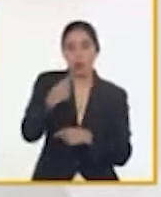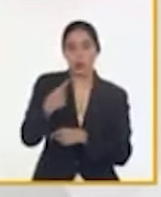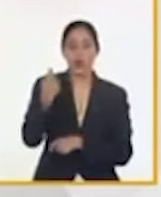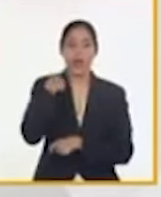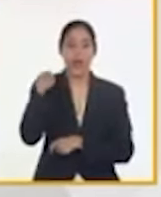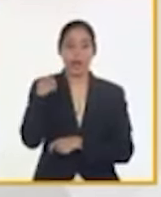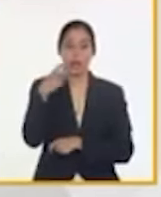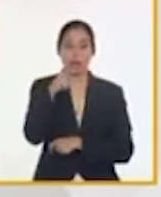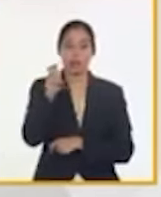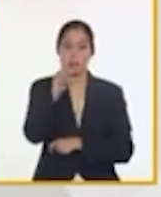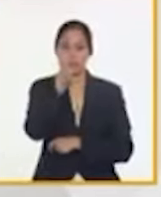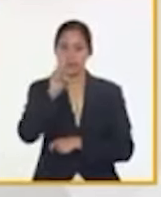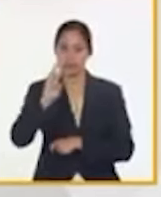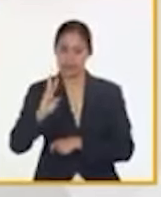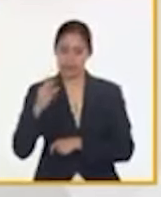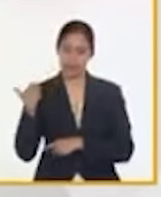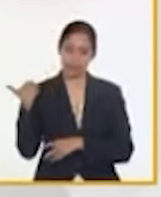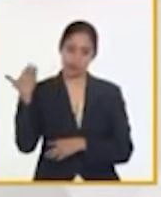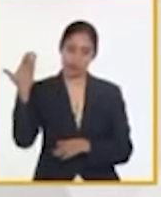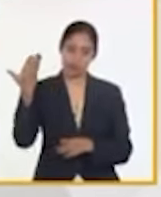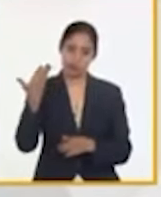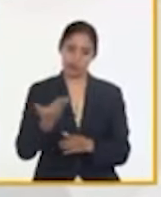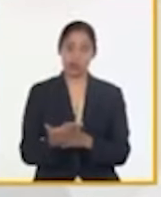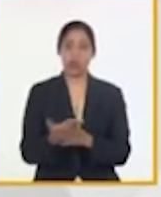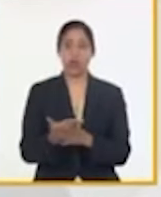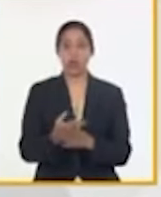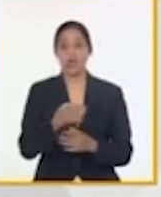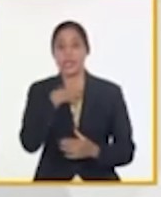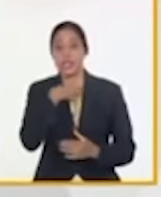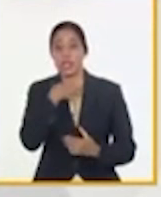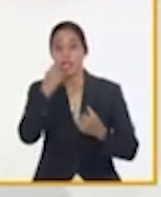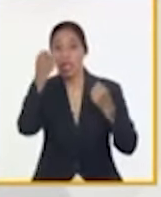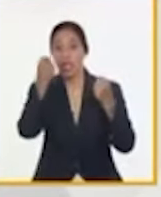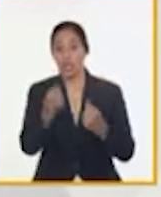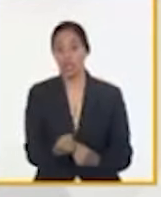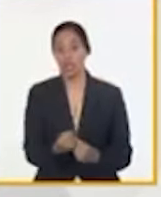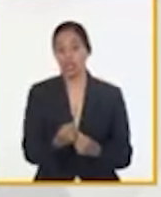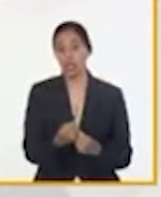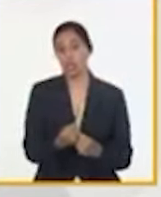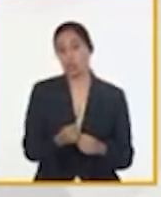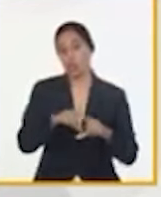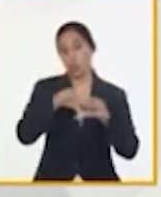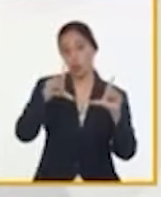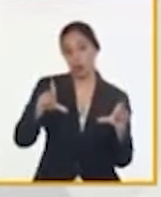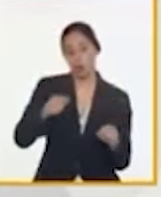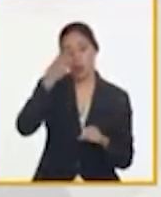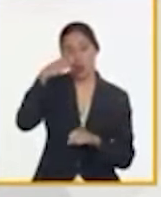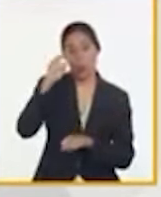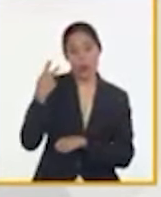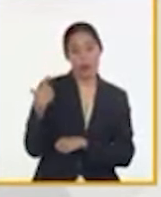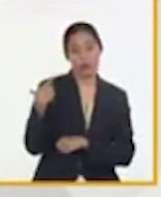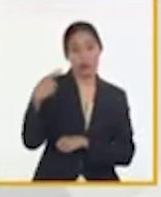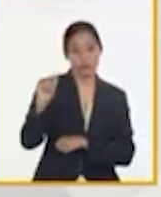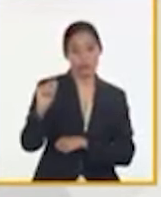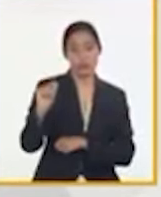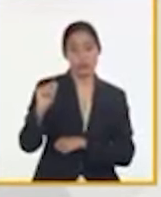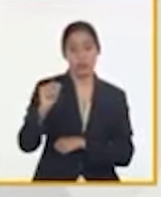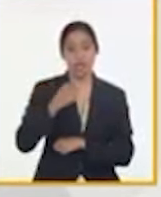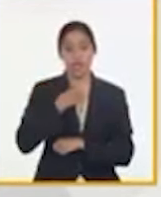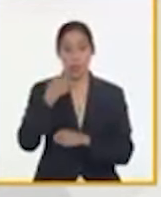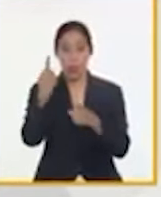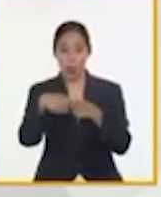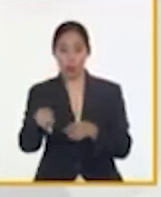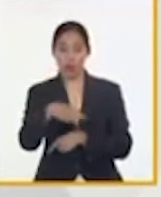para acá mantuvo la residencia del país, o sea, salida de Cuba, obtenía la residencia en otro